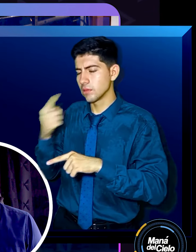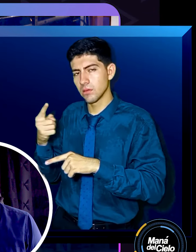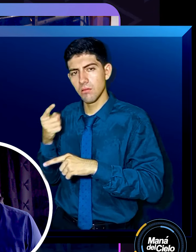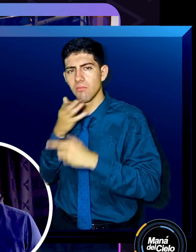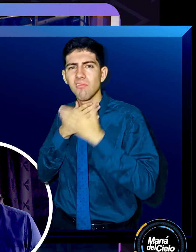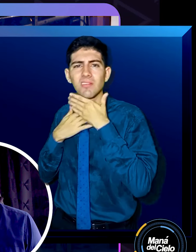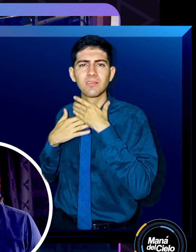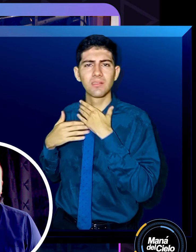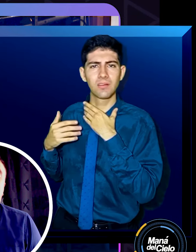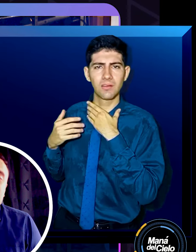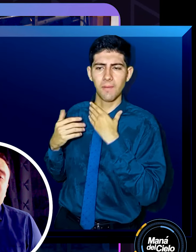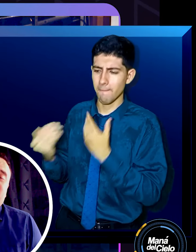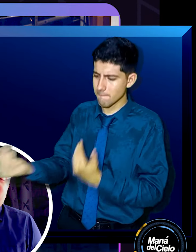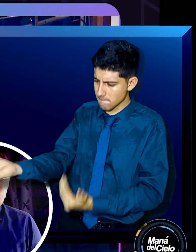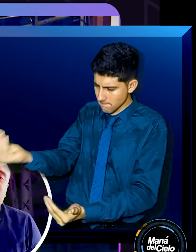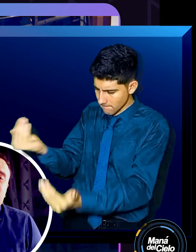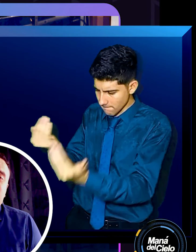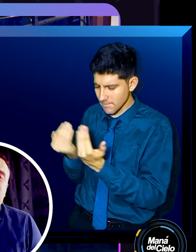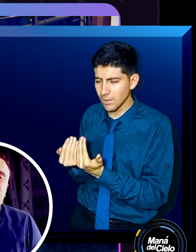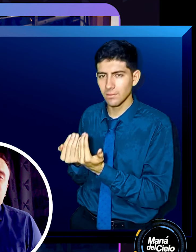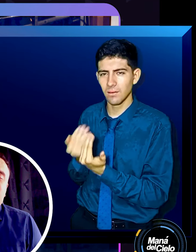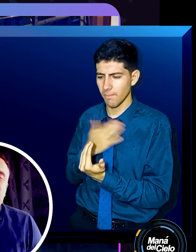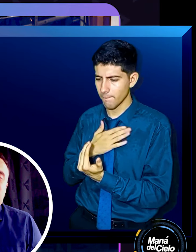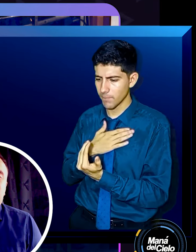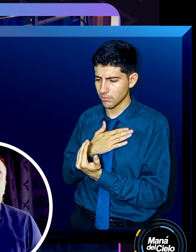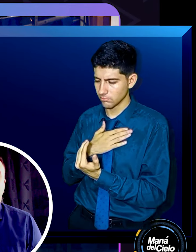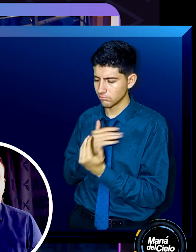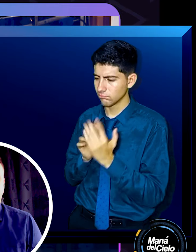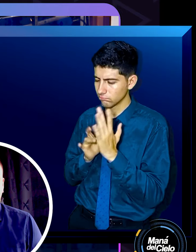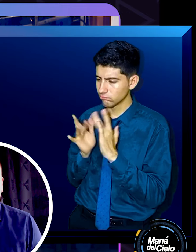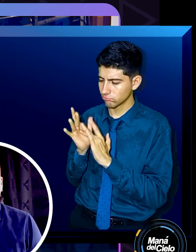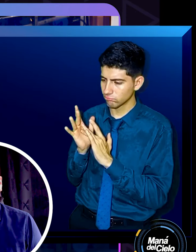sed, venga a mí y beba.